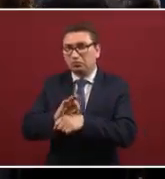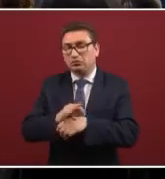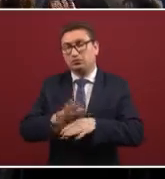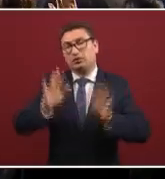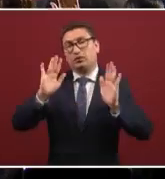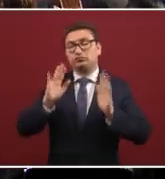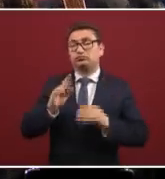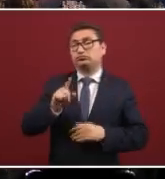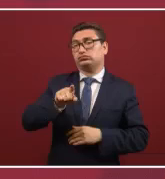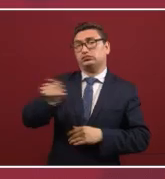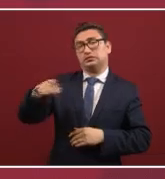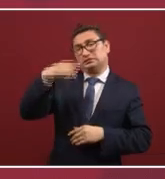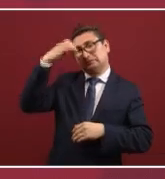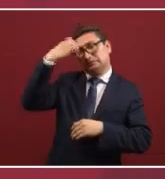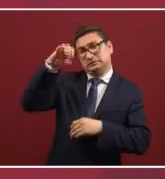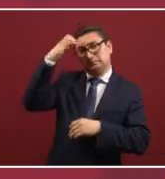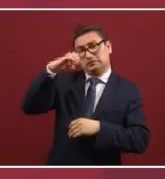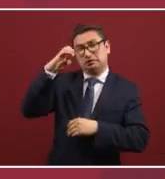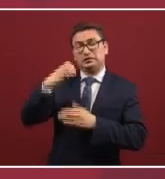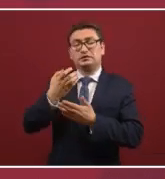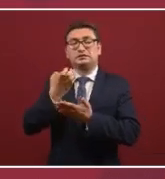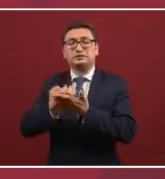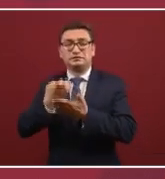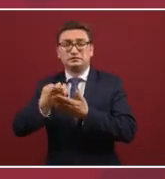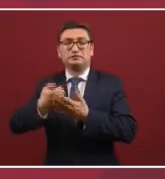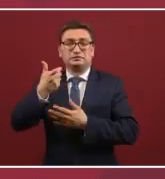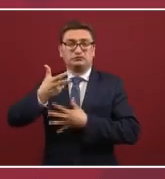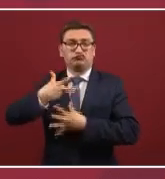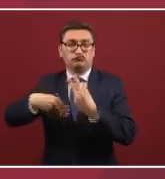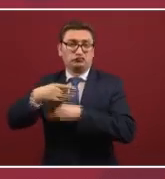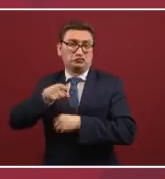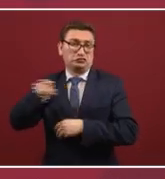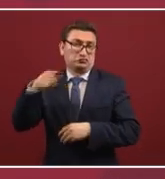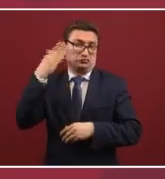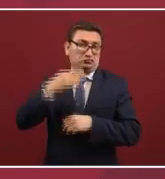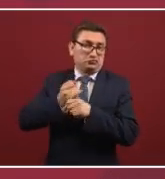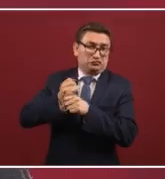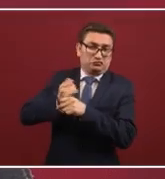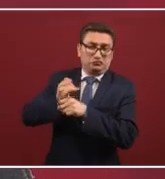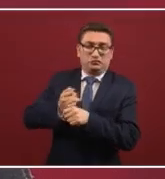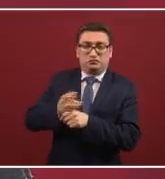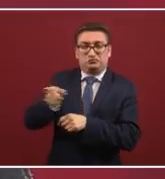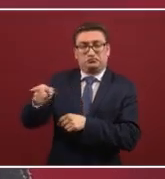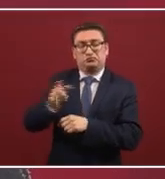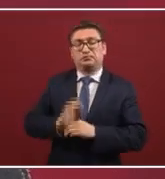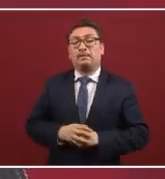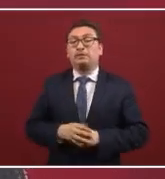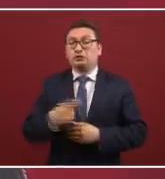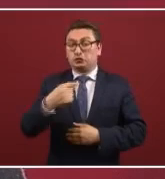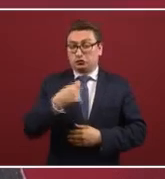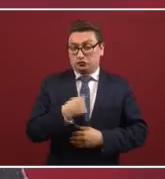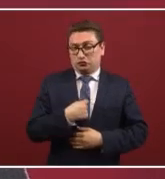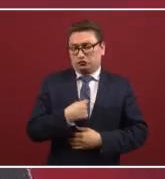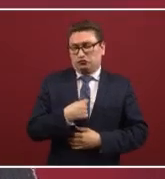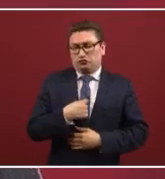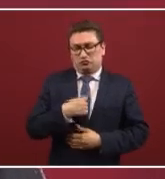analistas económicos, financieros. Yo creo que siempre es